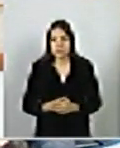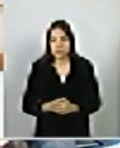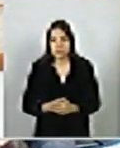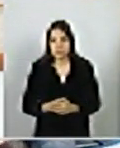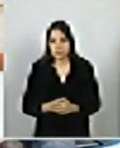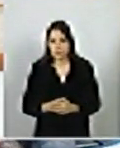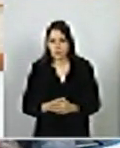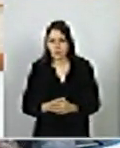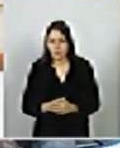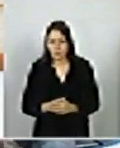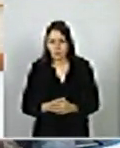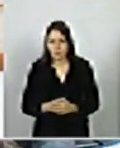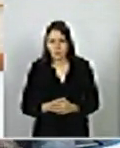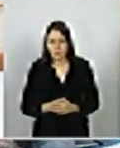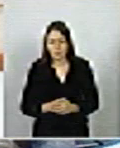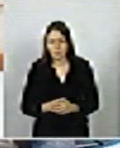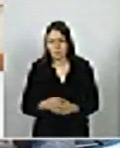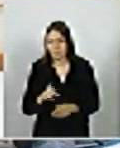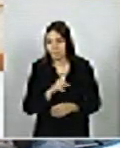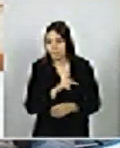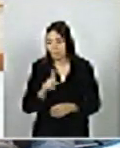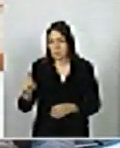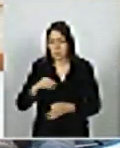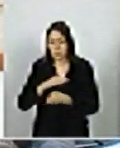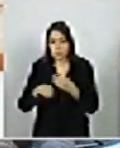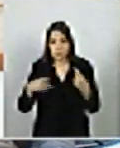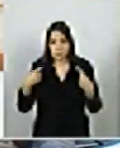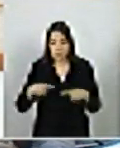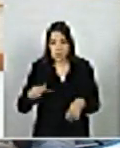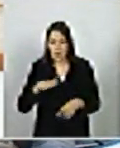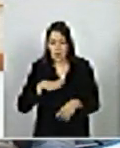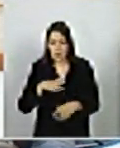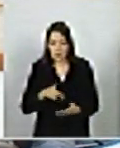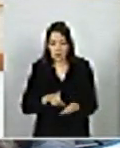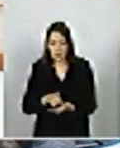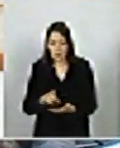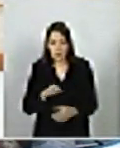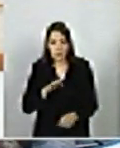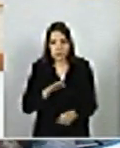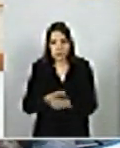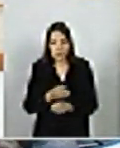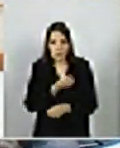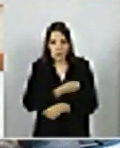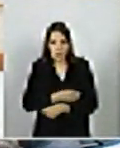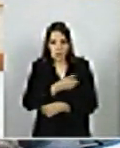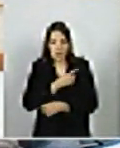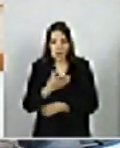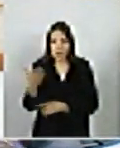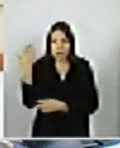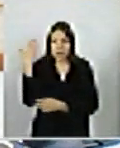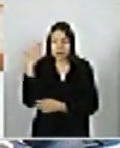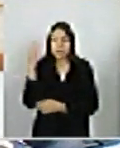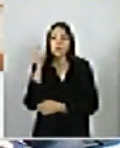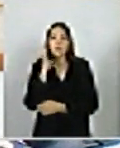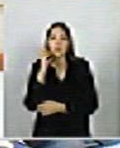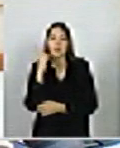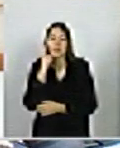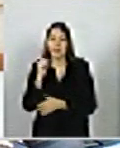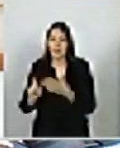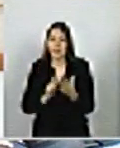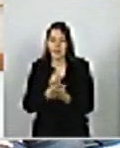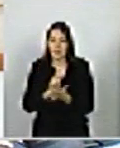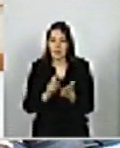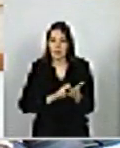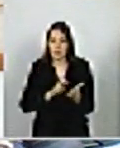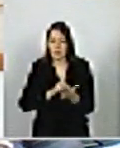tiene derecho a la protección de la salud, y en la reforma que ya votó la Cámara de Diputados que